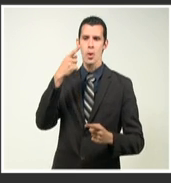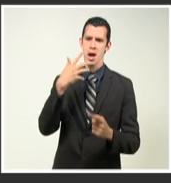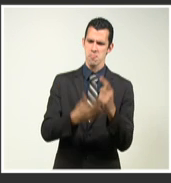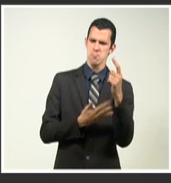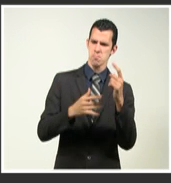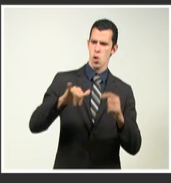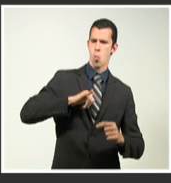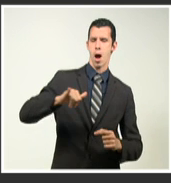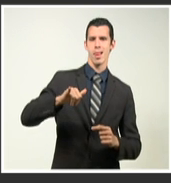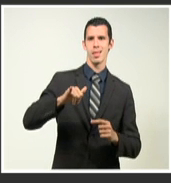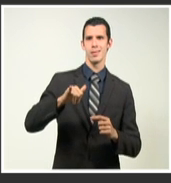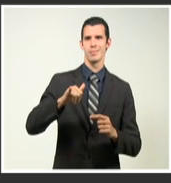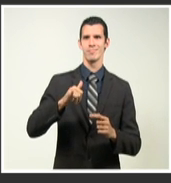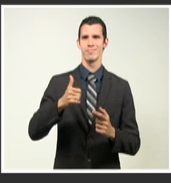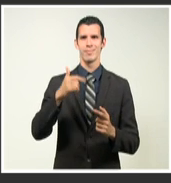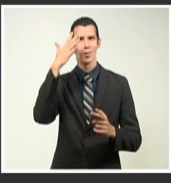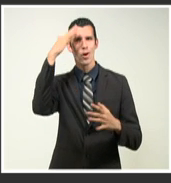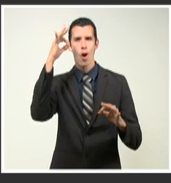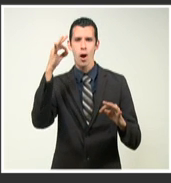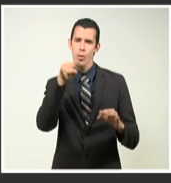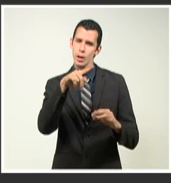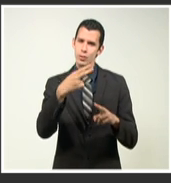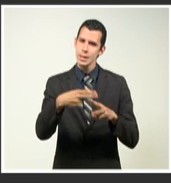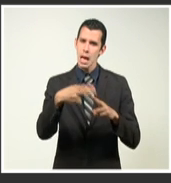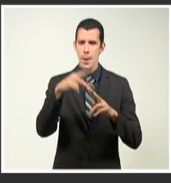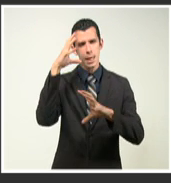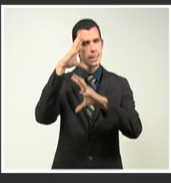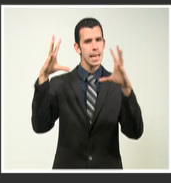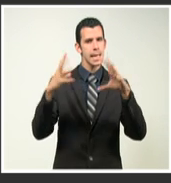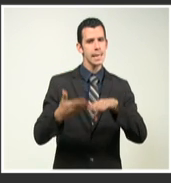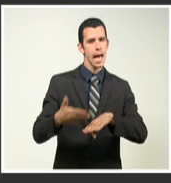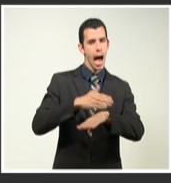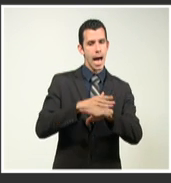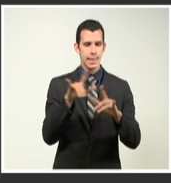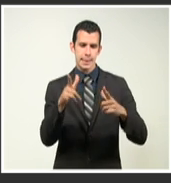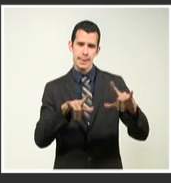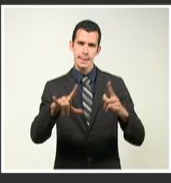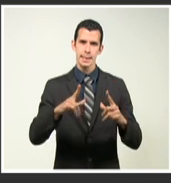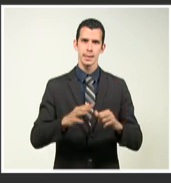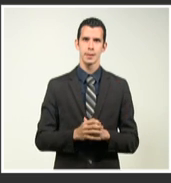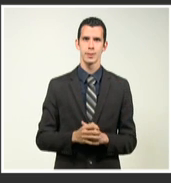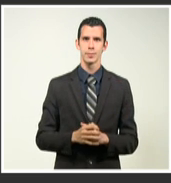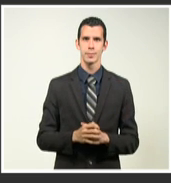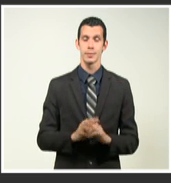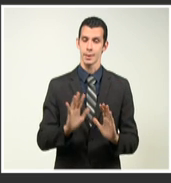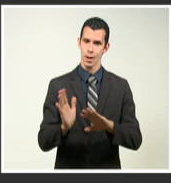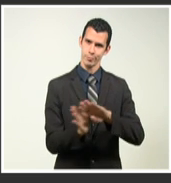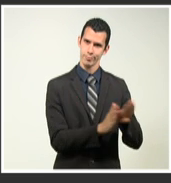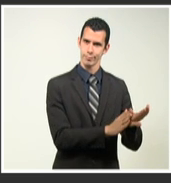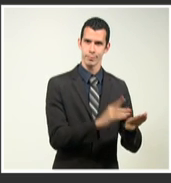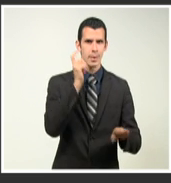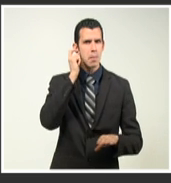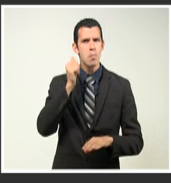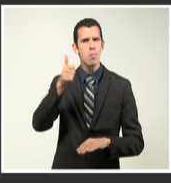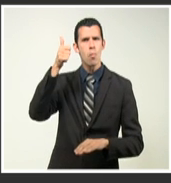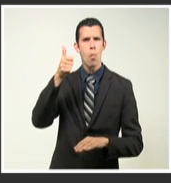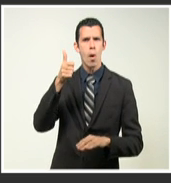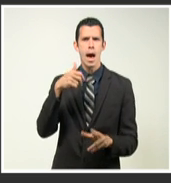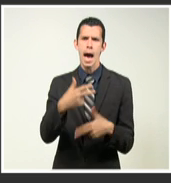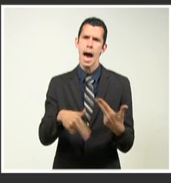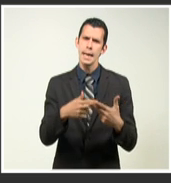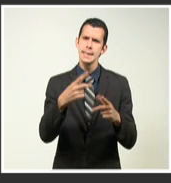simbólica en el arte busca beneficio, busca posicionamiento. Algunas de sus acciones coquetean con la ilegalidad, incluyendo, les